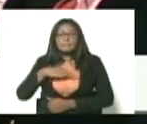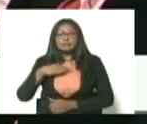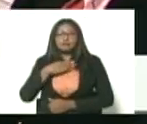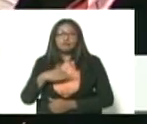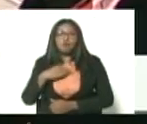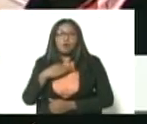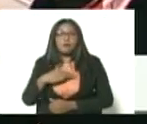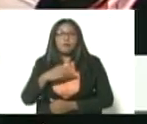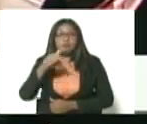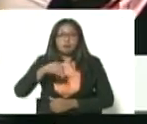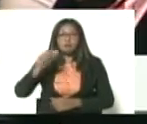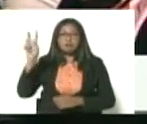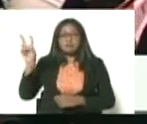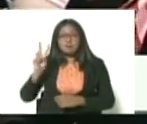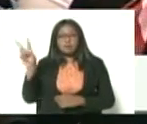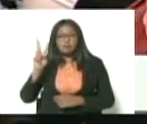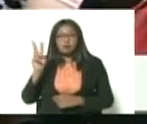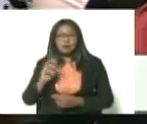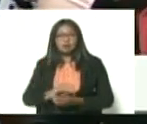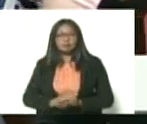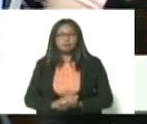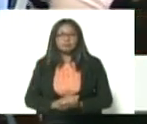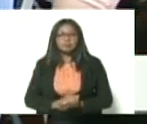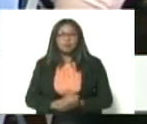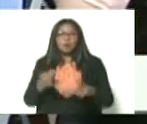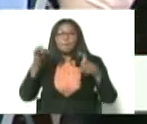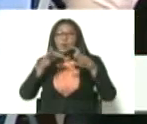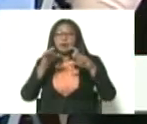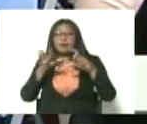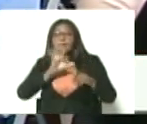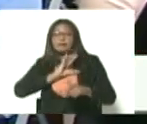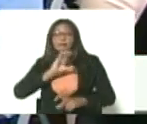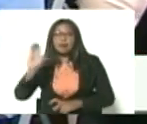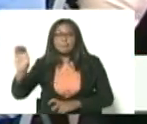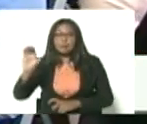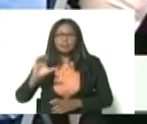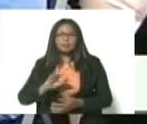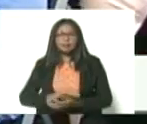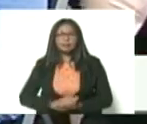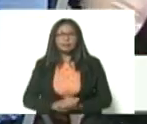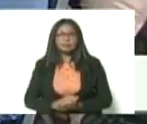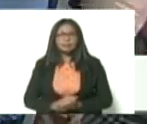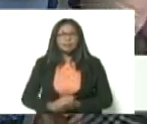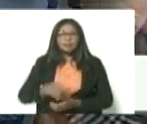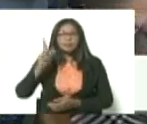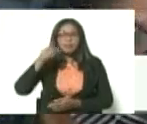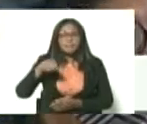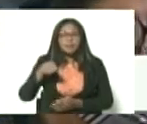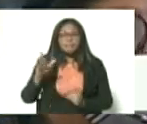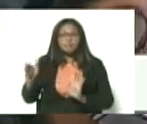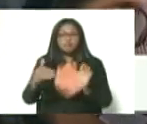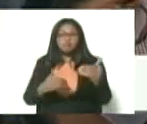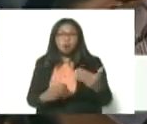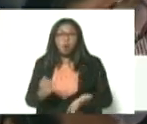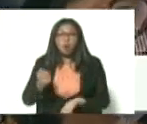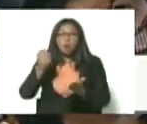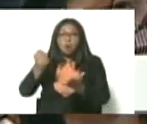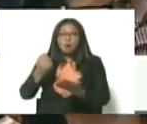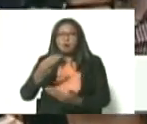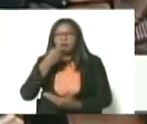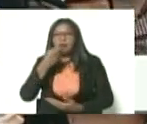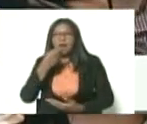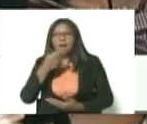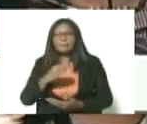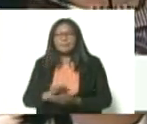misiones, por el carné de la patria y el sistema patria, y por los CLAP, Venezuela tendría